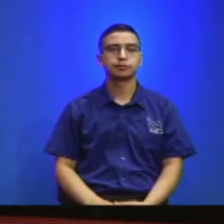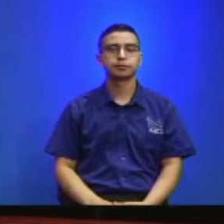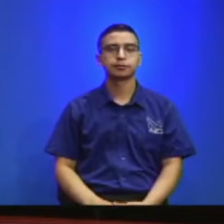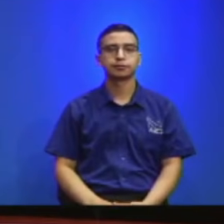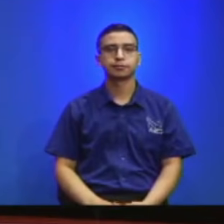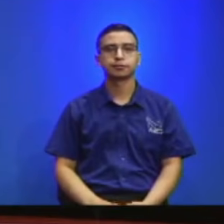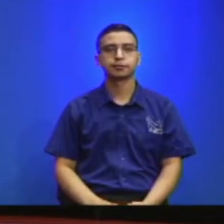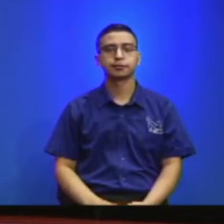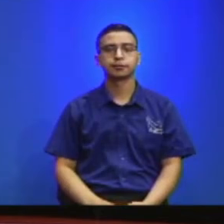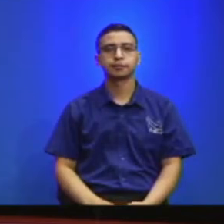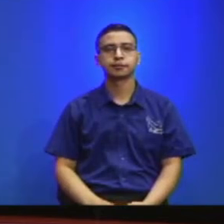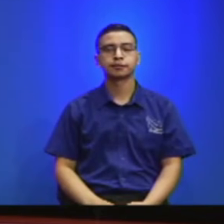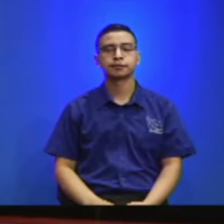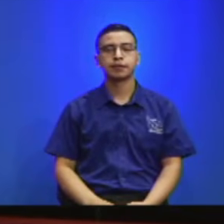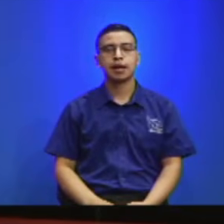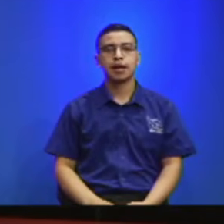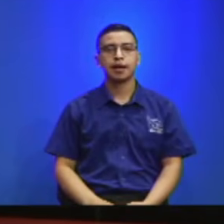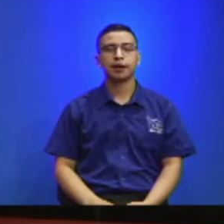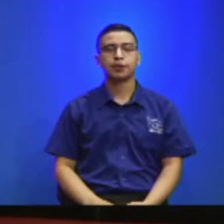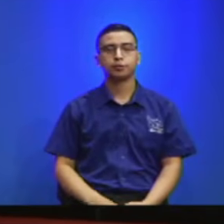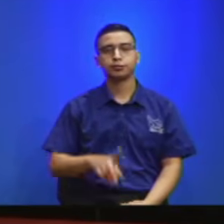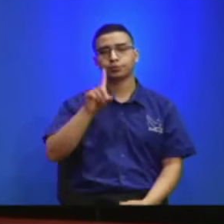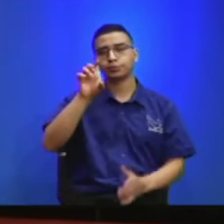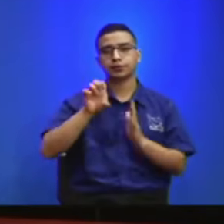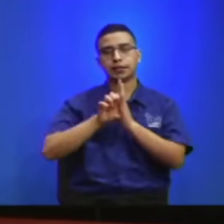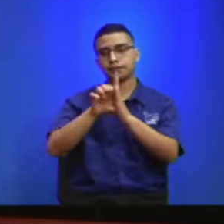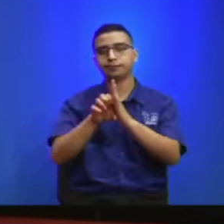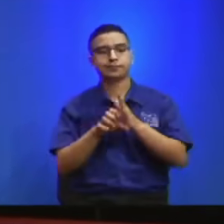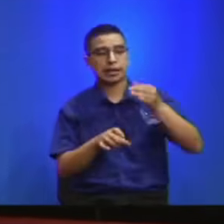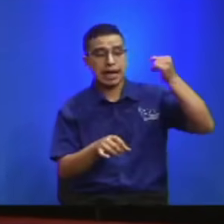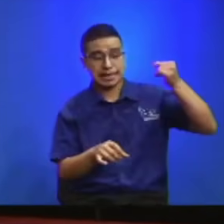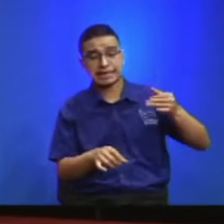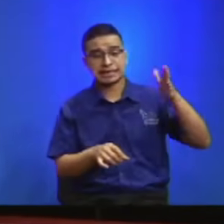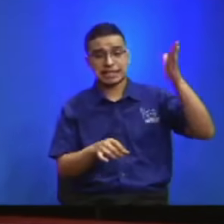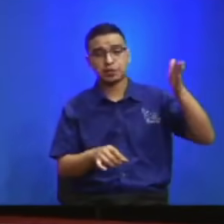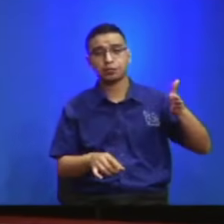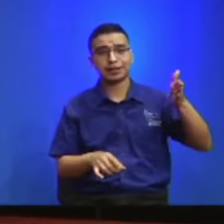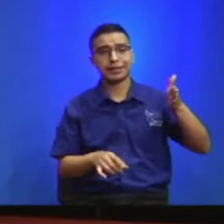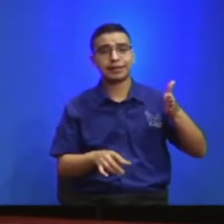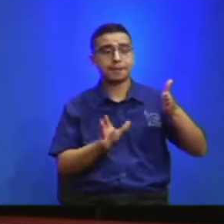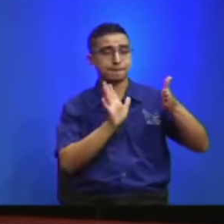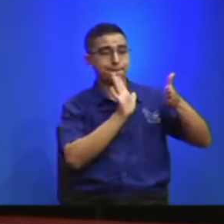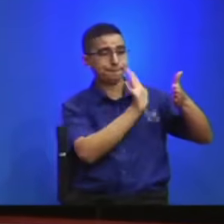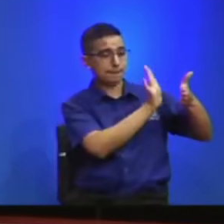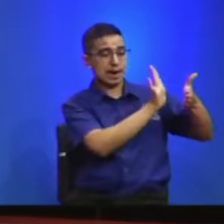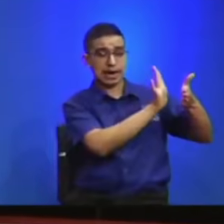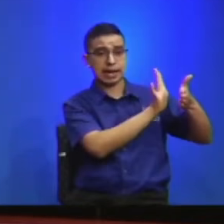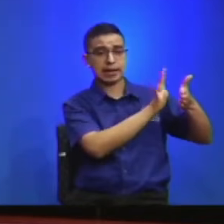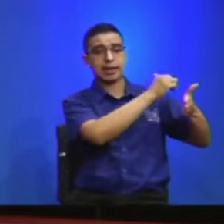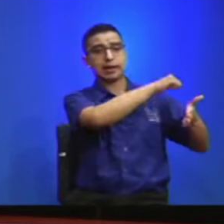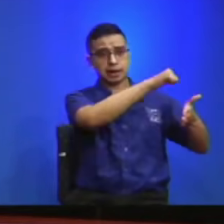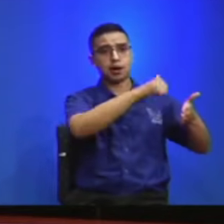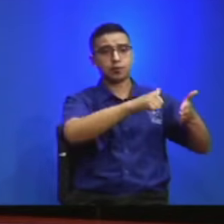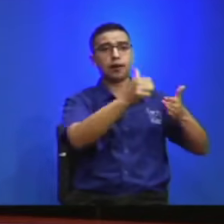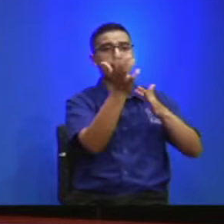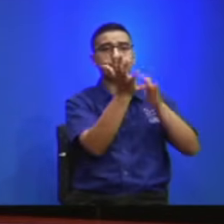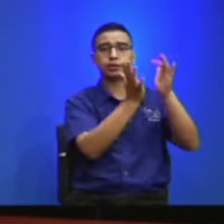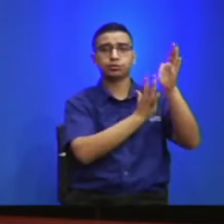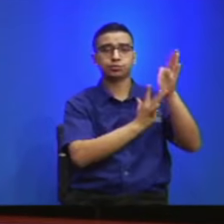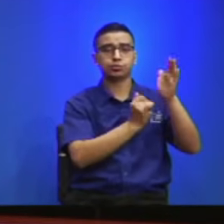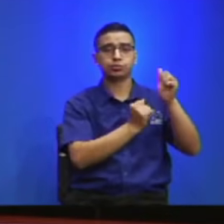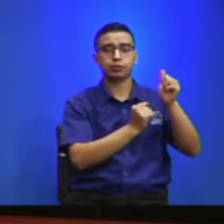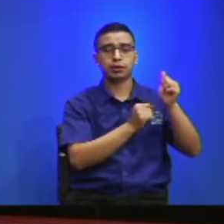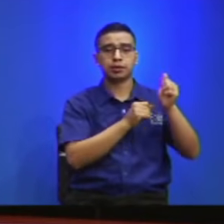aquí del lado izquierdo pues entonces deja libre para que a lohan